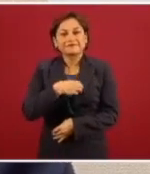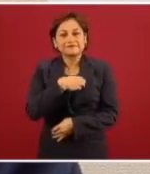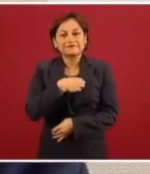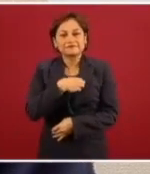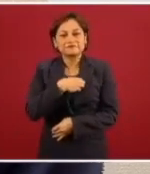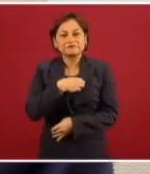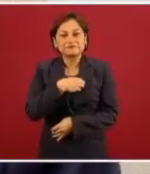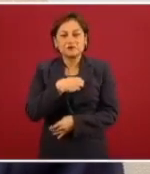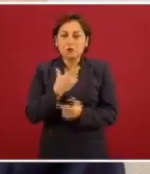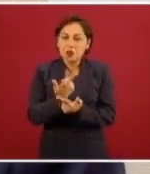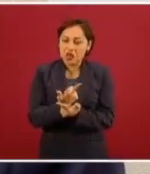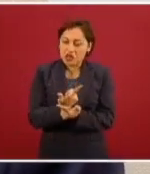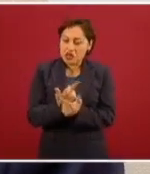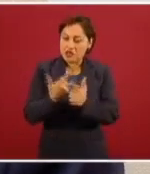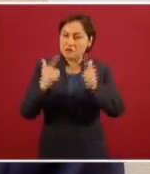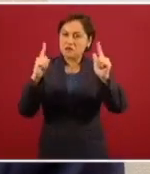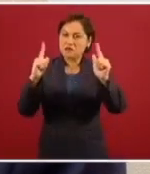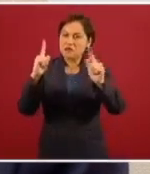prósperos,